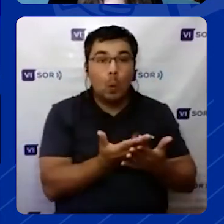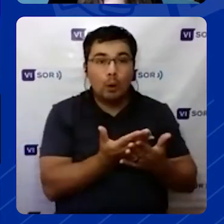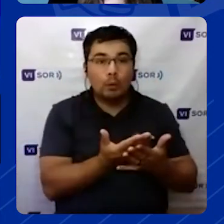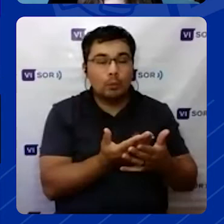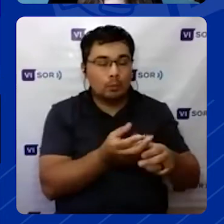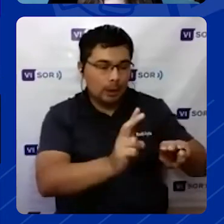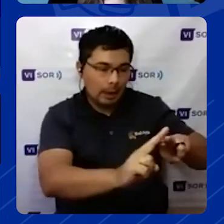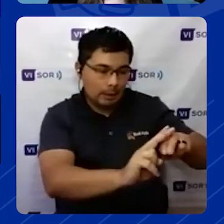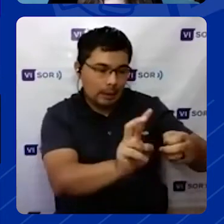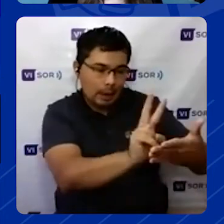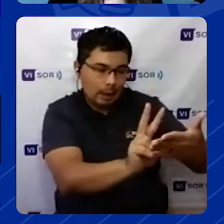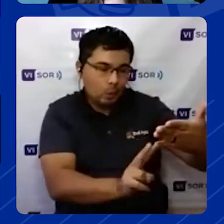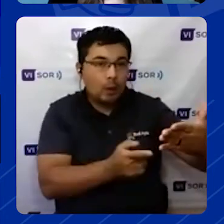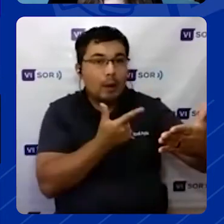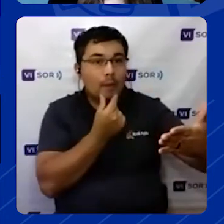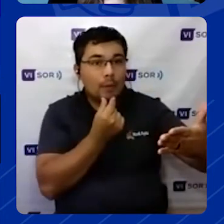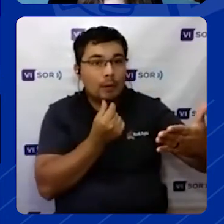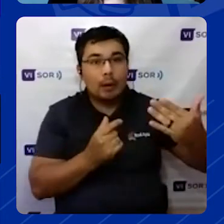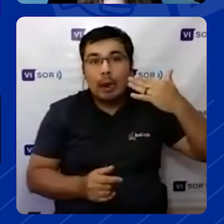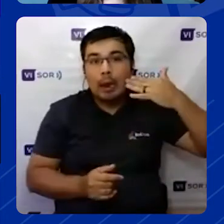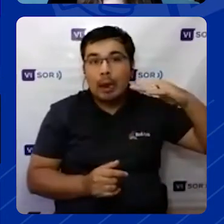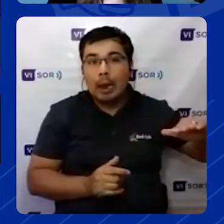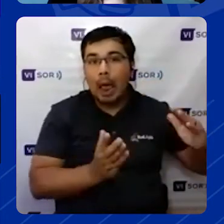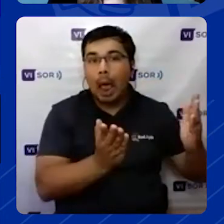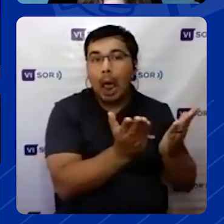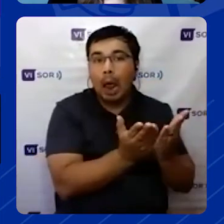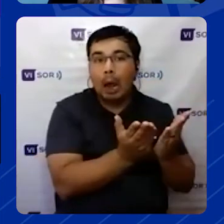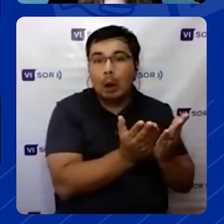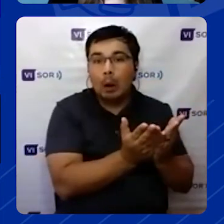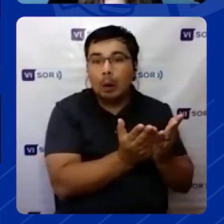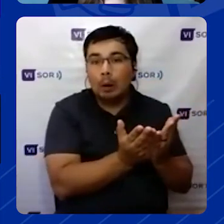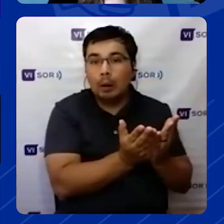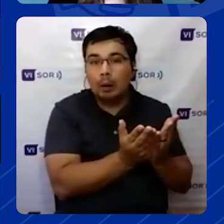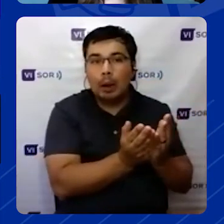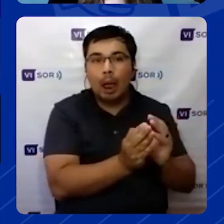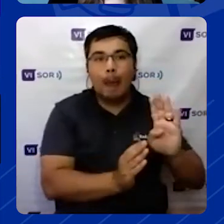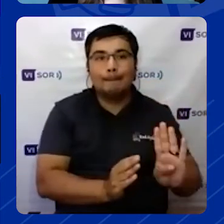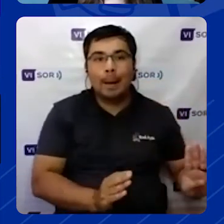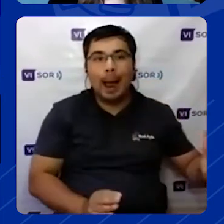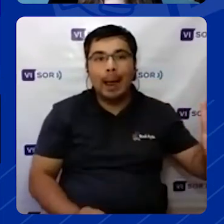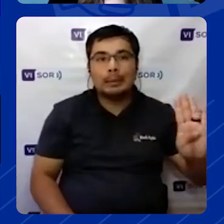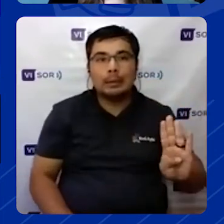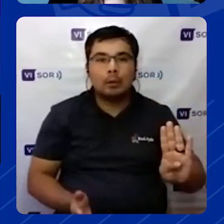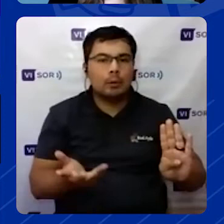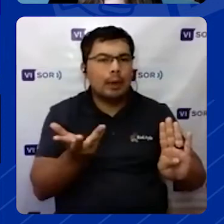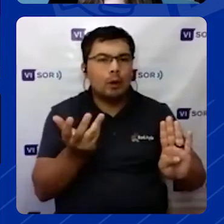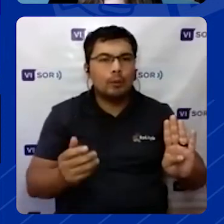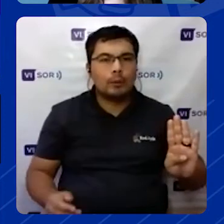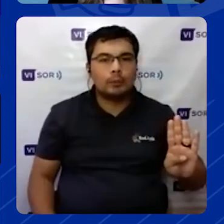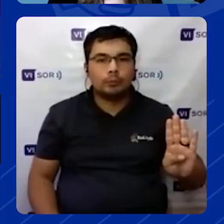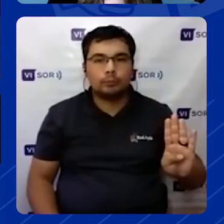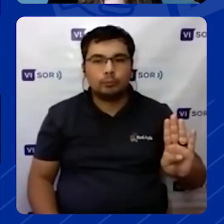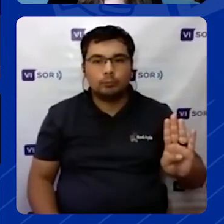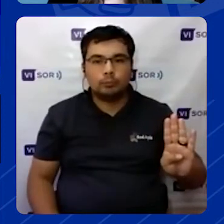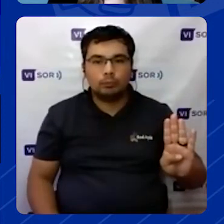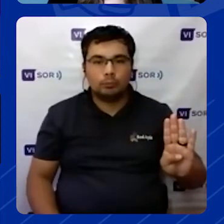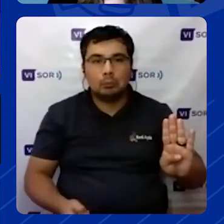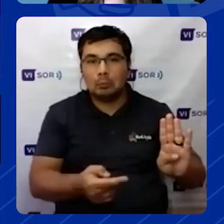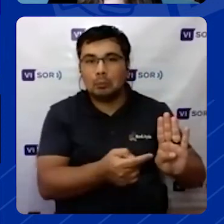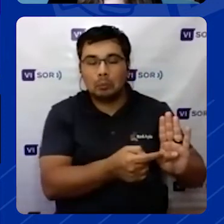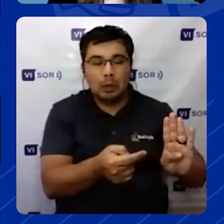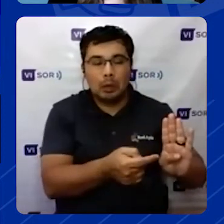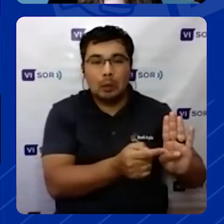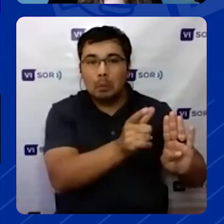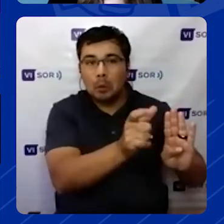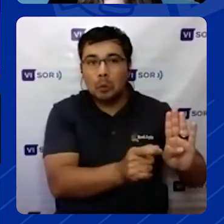fácil en alumnado de la educación básica, que no tenía una dificultad